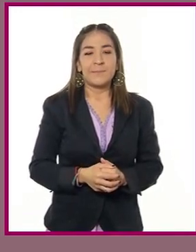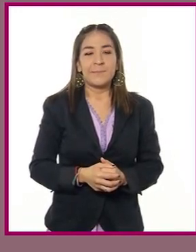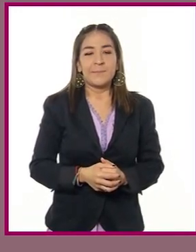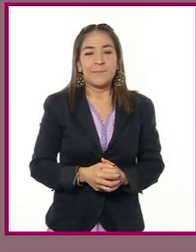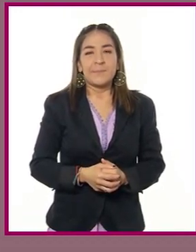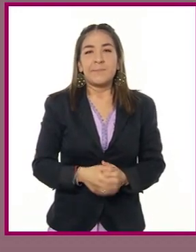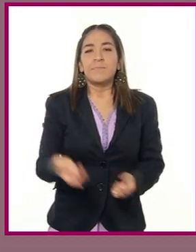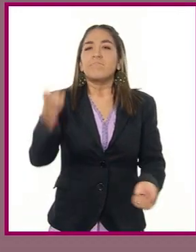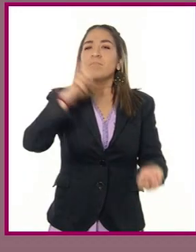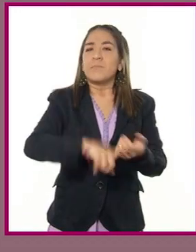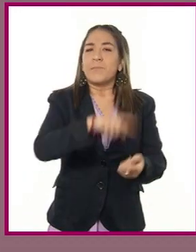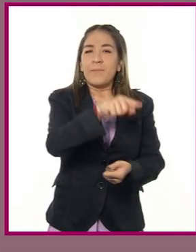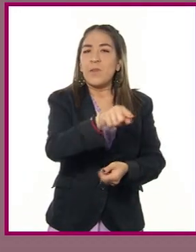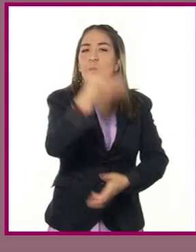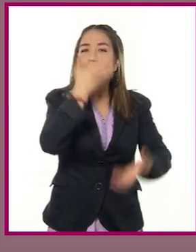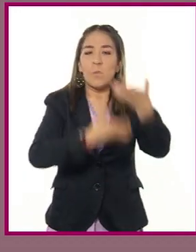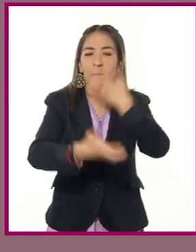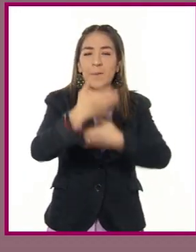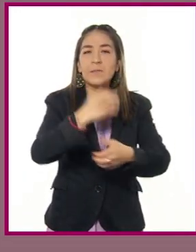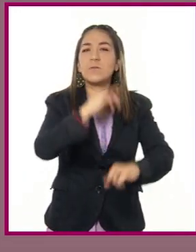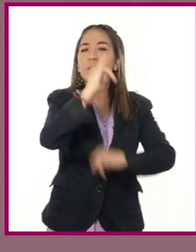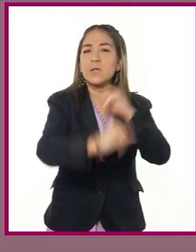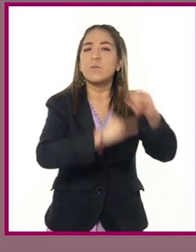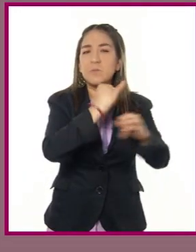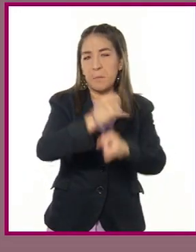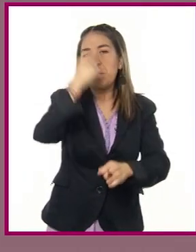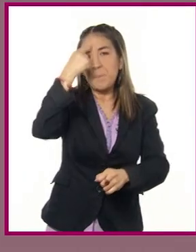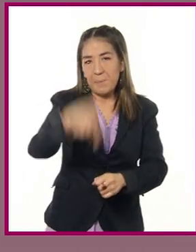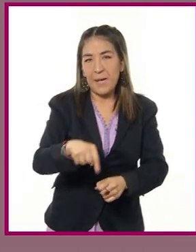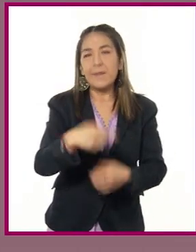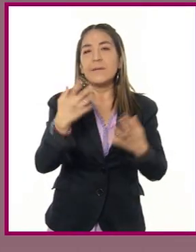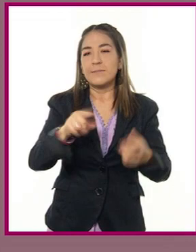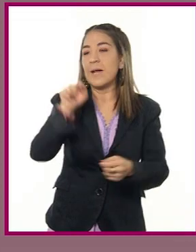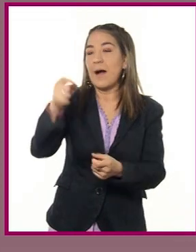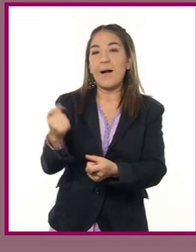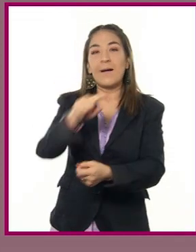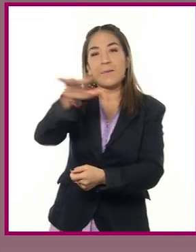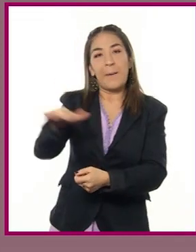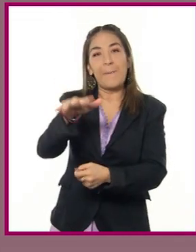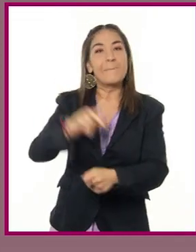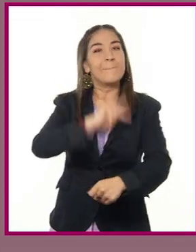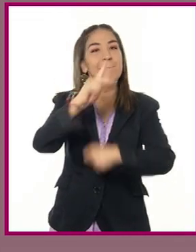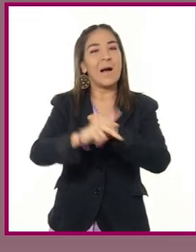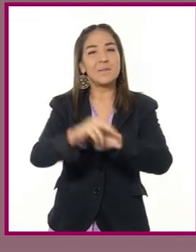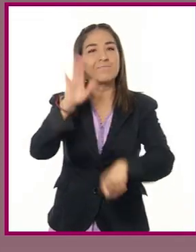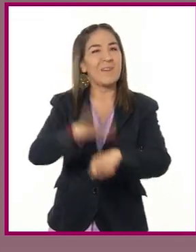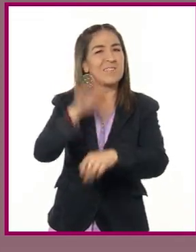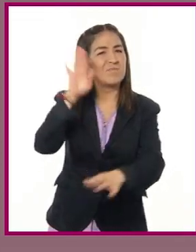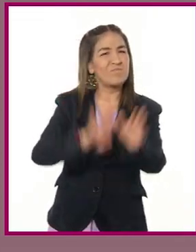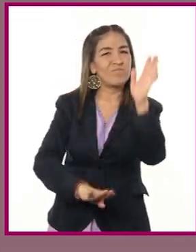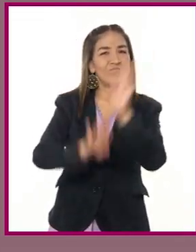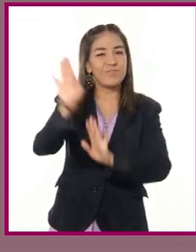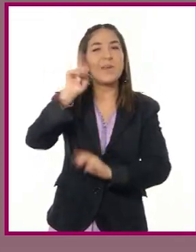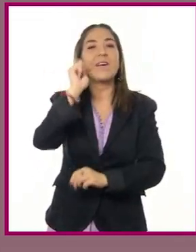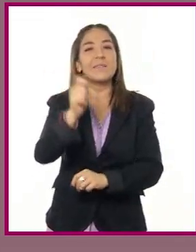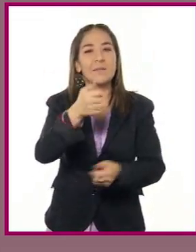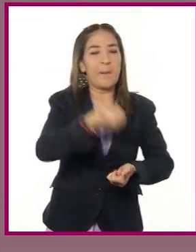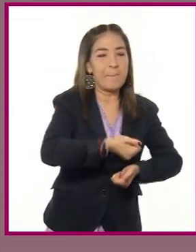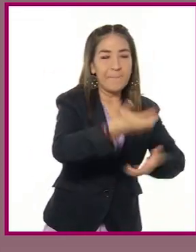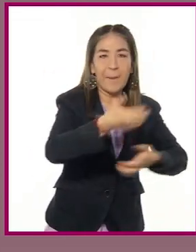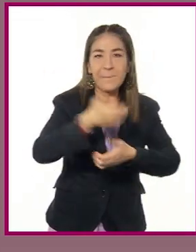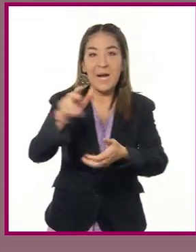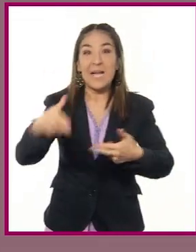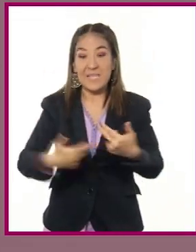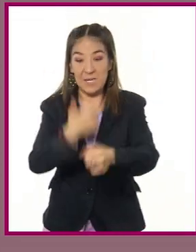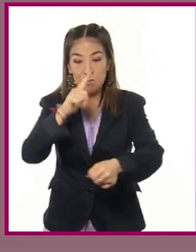El comercio internacional permite tener, principalmente a los países desarrollados, las siguientes ventajas. Exportar la producción nacional